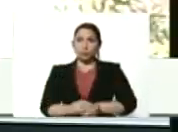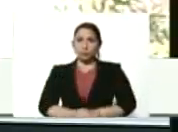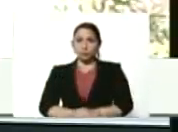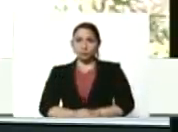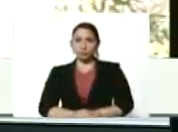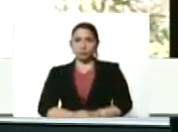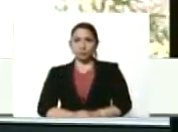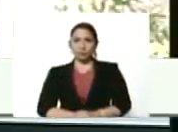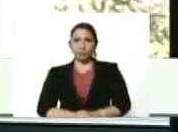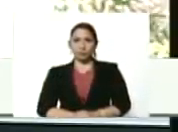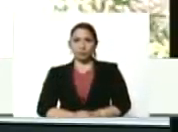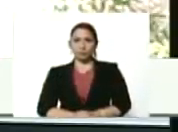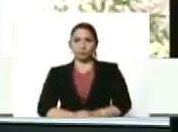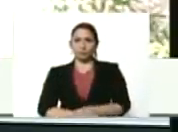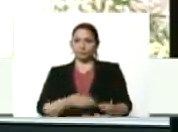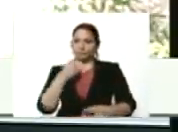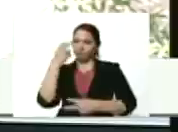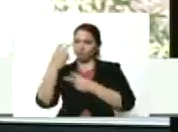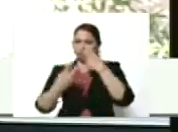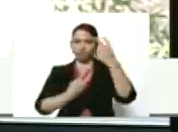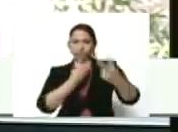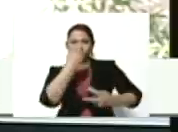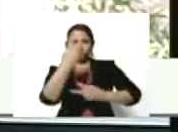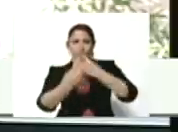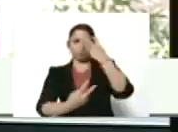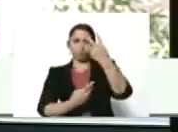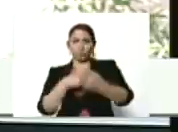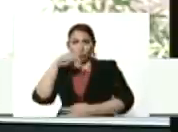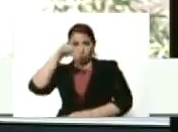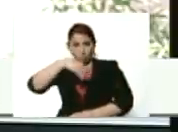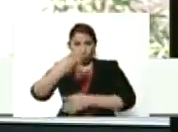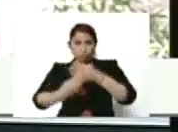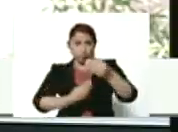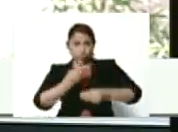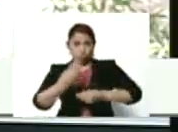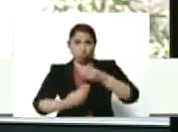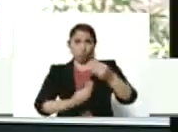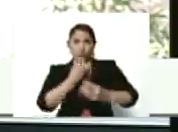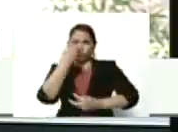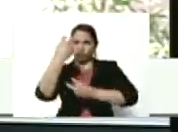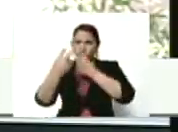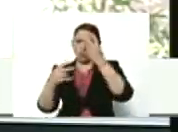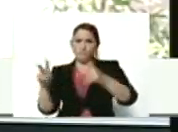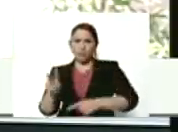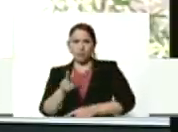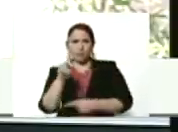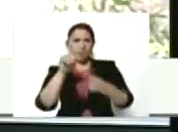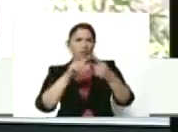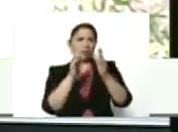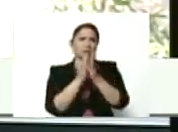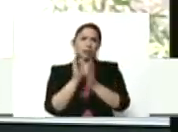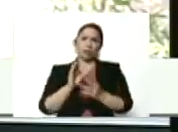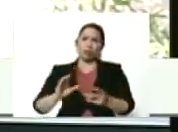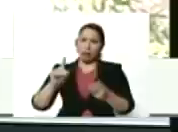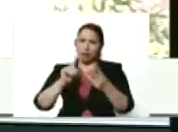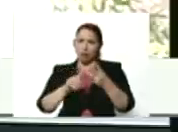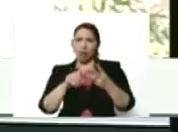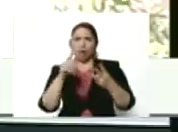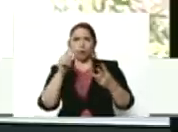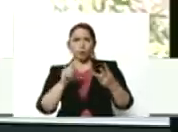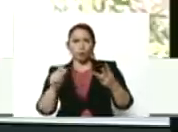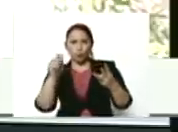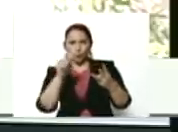batiéndose, recorriendo. Ahí lo he visto, recorriendo Villa Clara, Santa Clara, Las